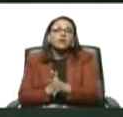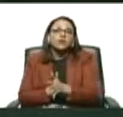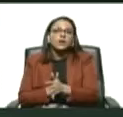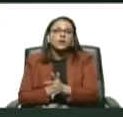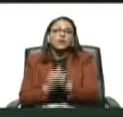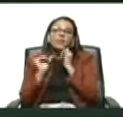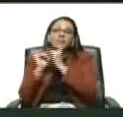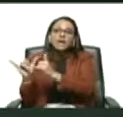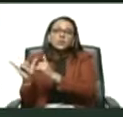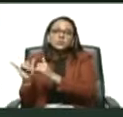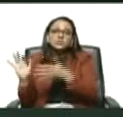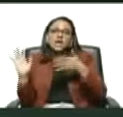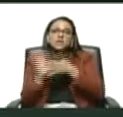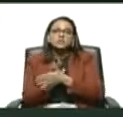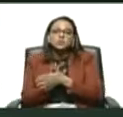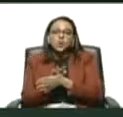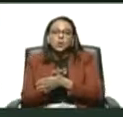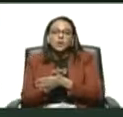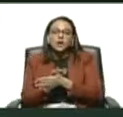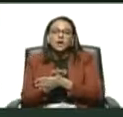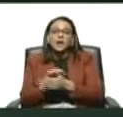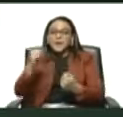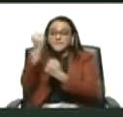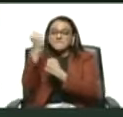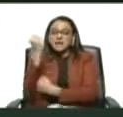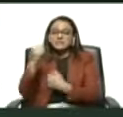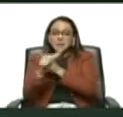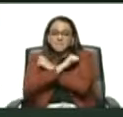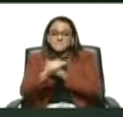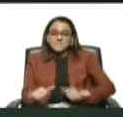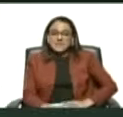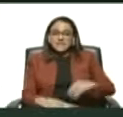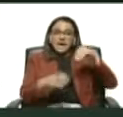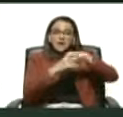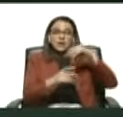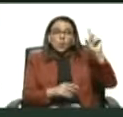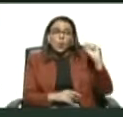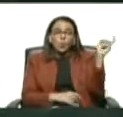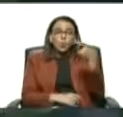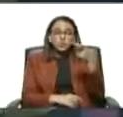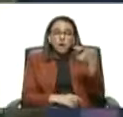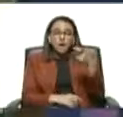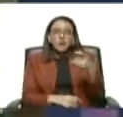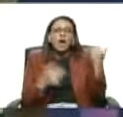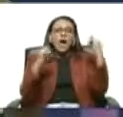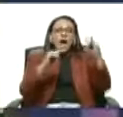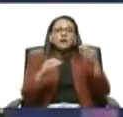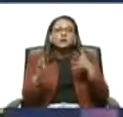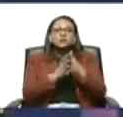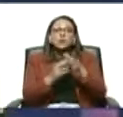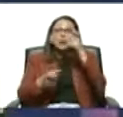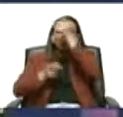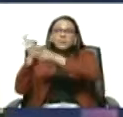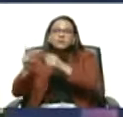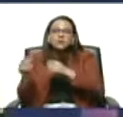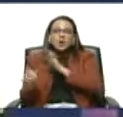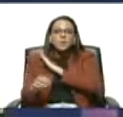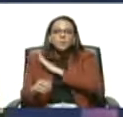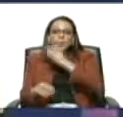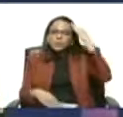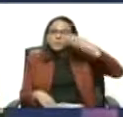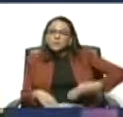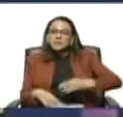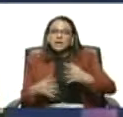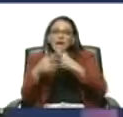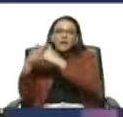bases militares del Comando Sur en Guyana, las operaciones de la CIA en Guyana,